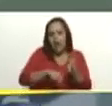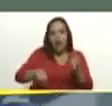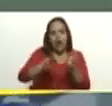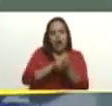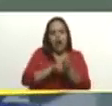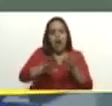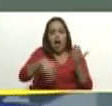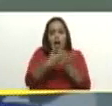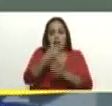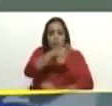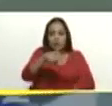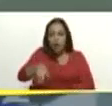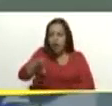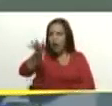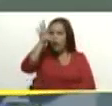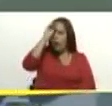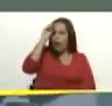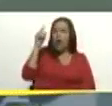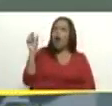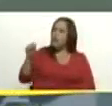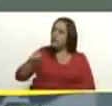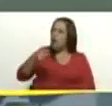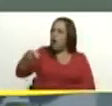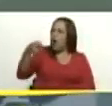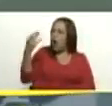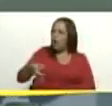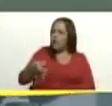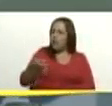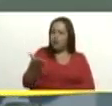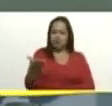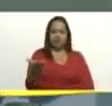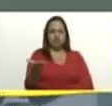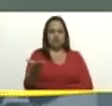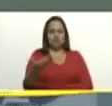imponerlo. Yo no diría